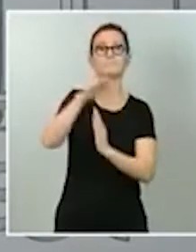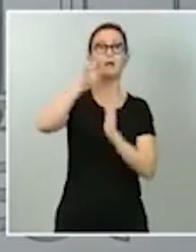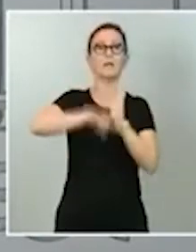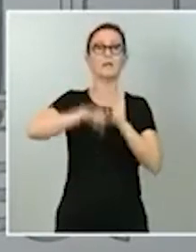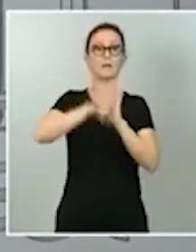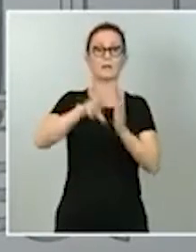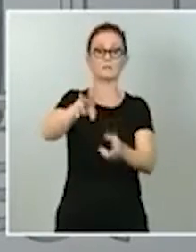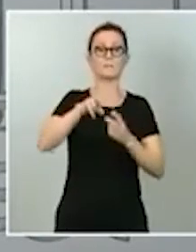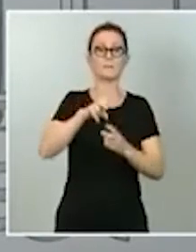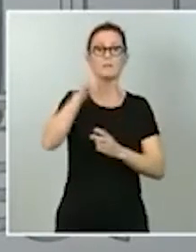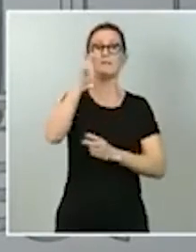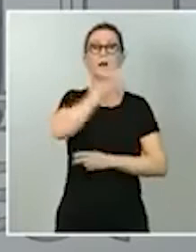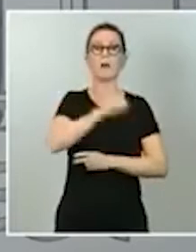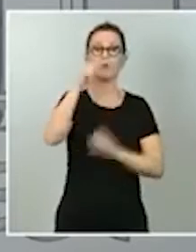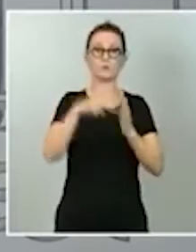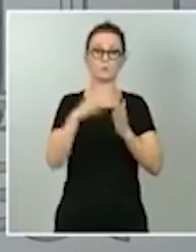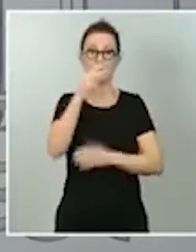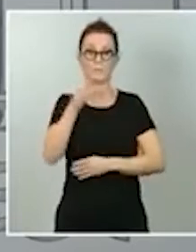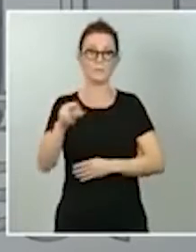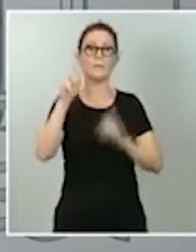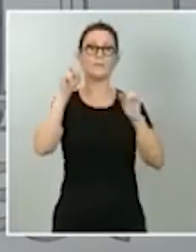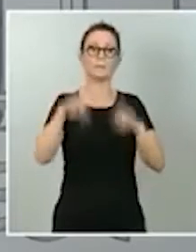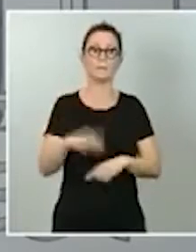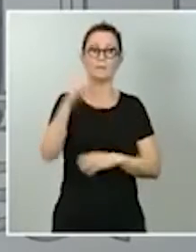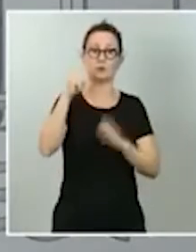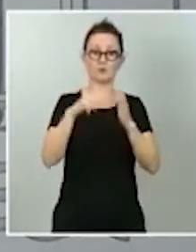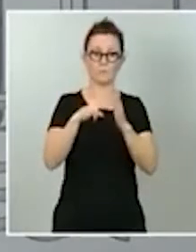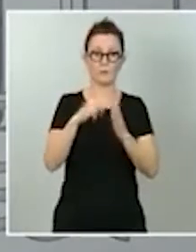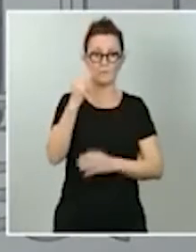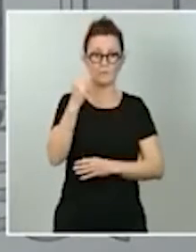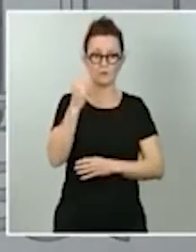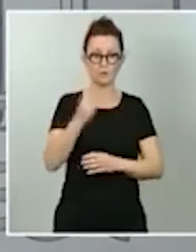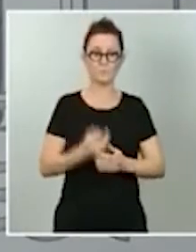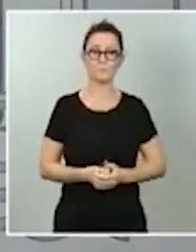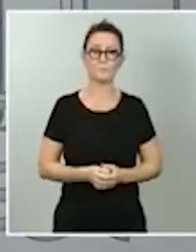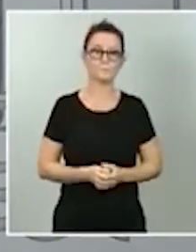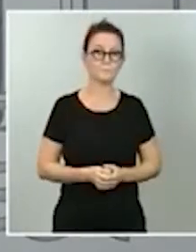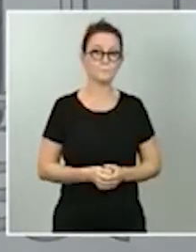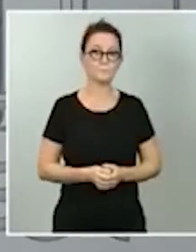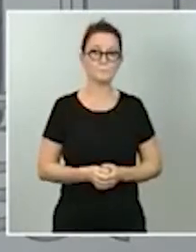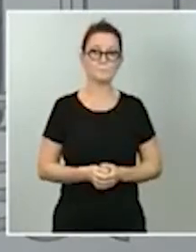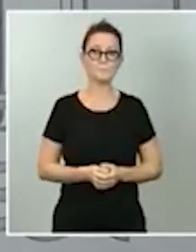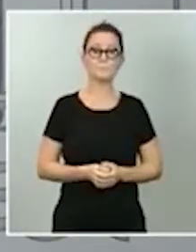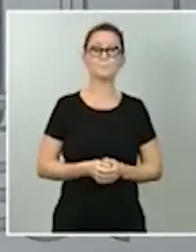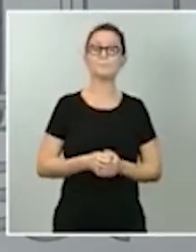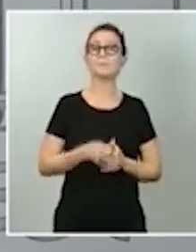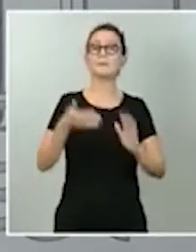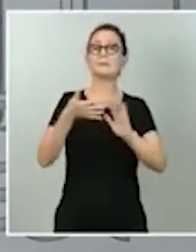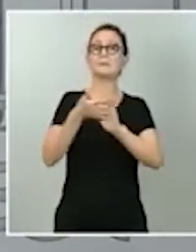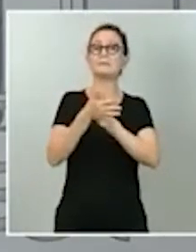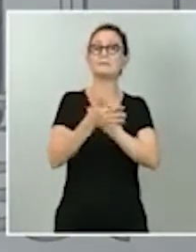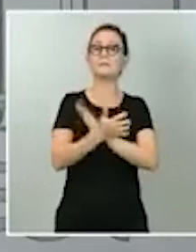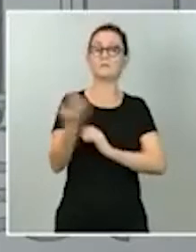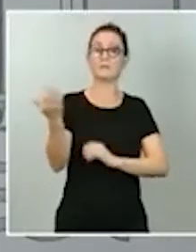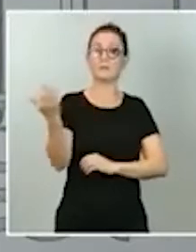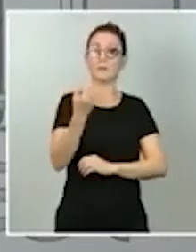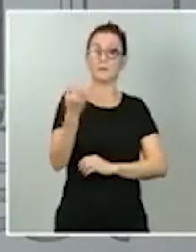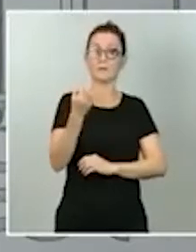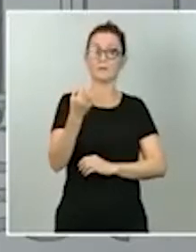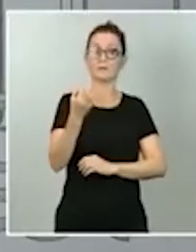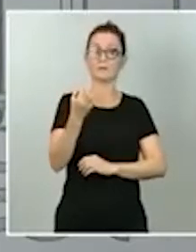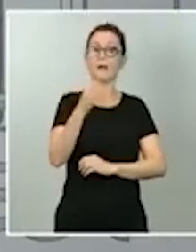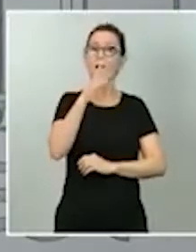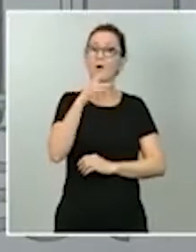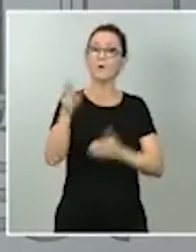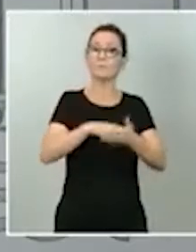2020 y 2021 esta cuestión se traduce en que queda anulada queda derogada la senda de